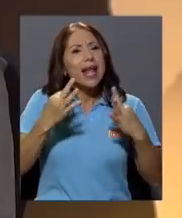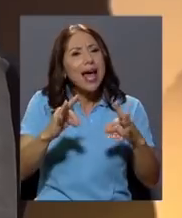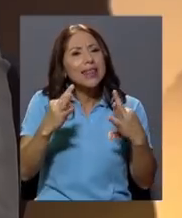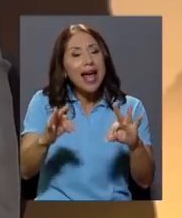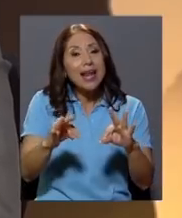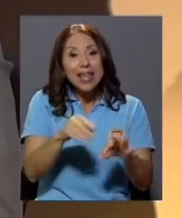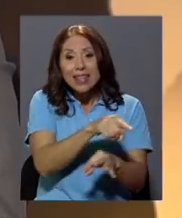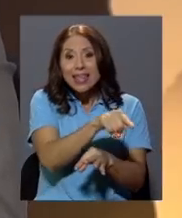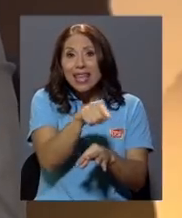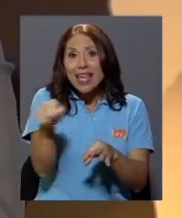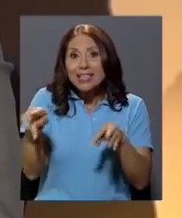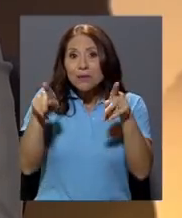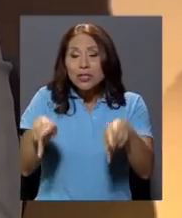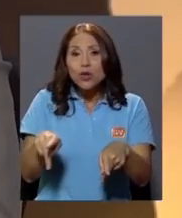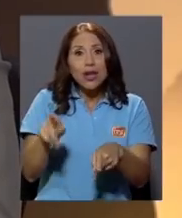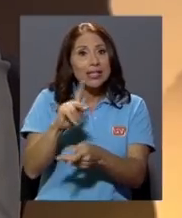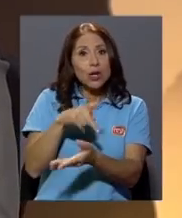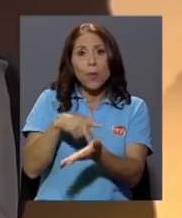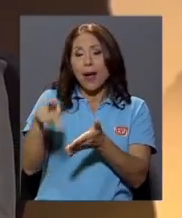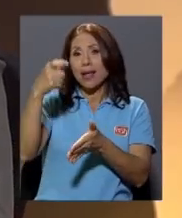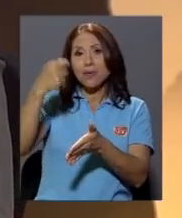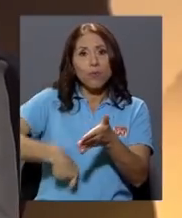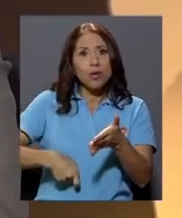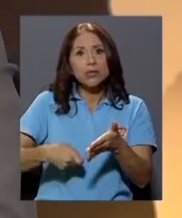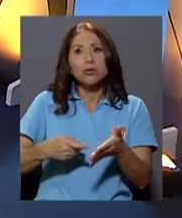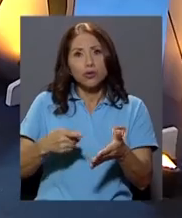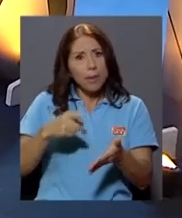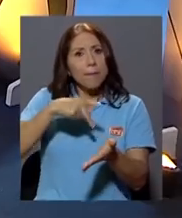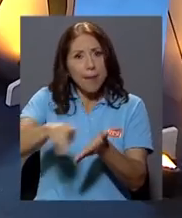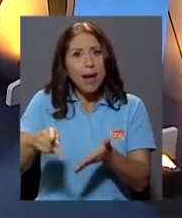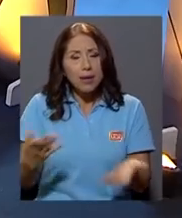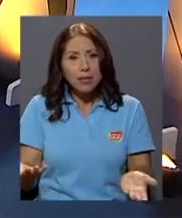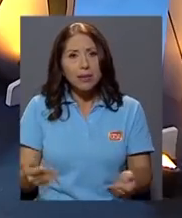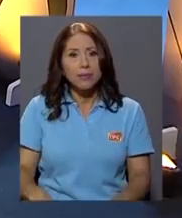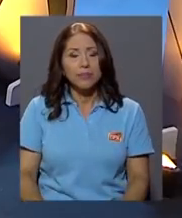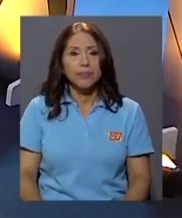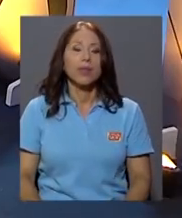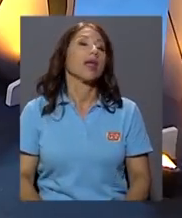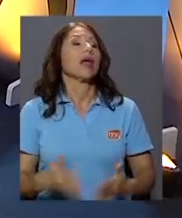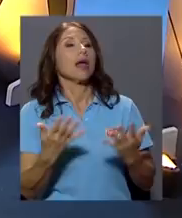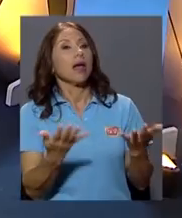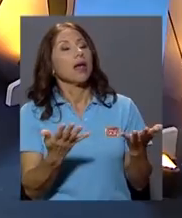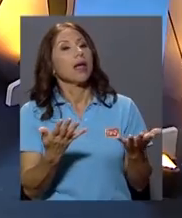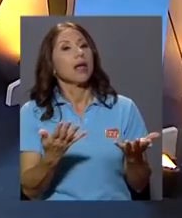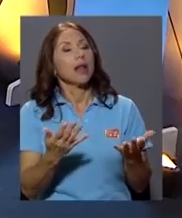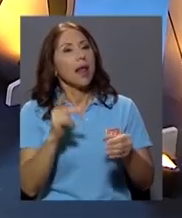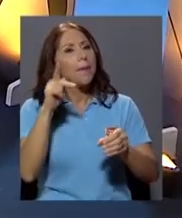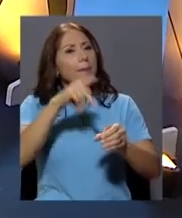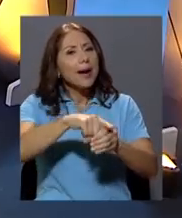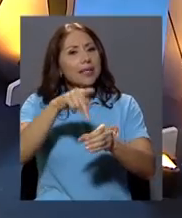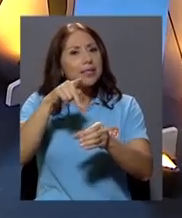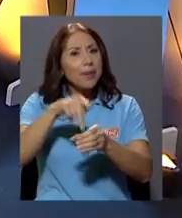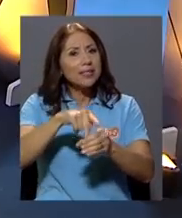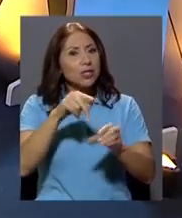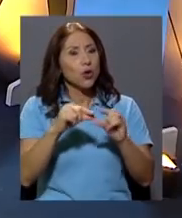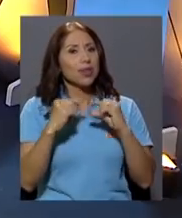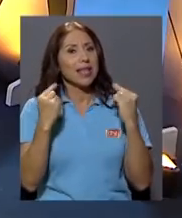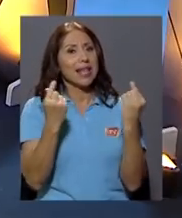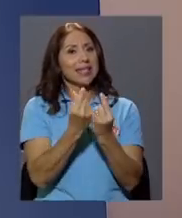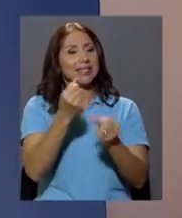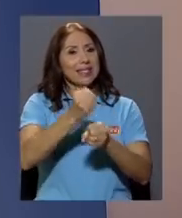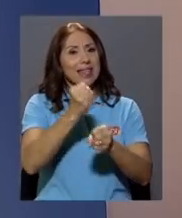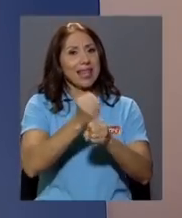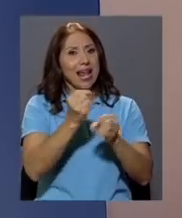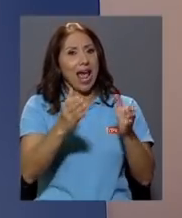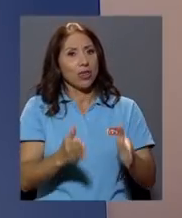tratar de cerrar esos portillos de evasión que tenemos en este momento. En ese sentido, la participación del sindicato en